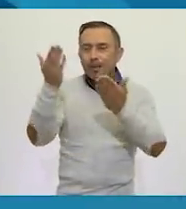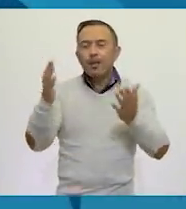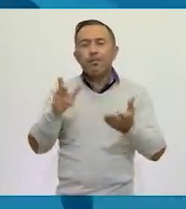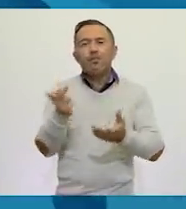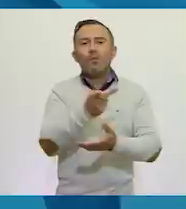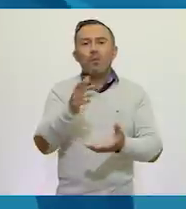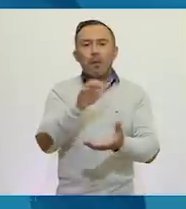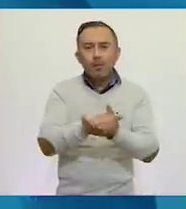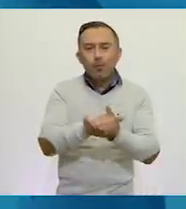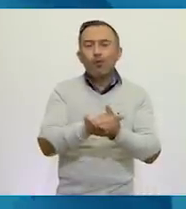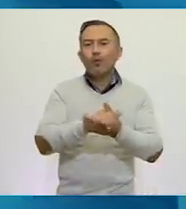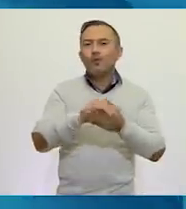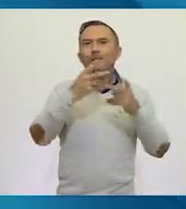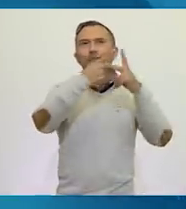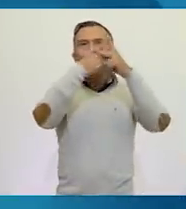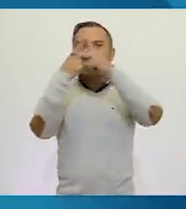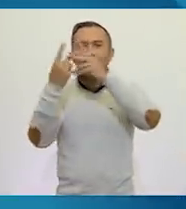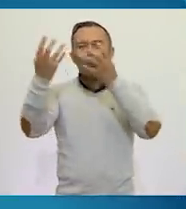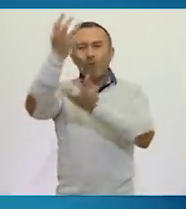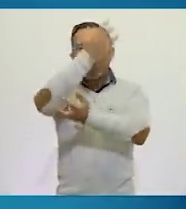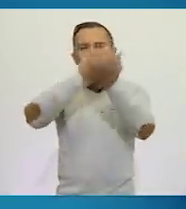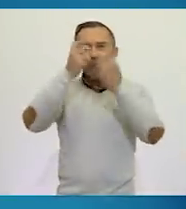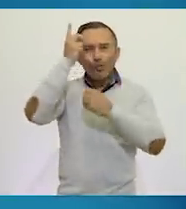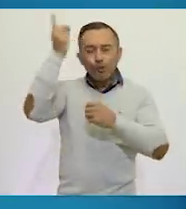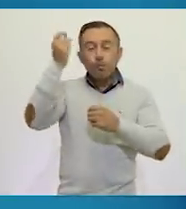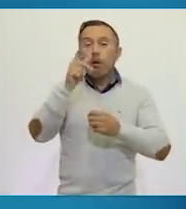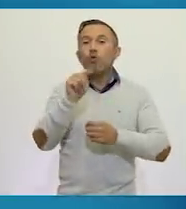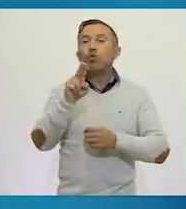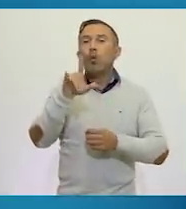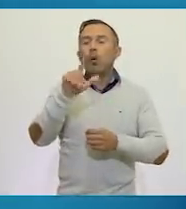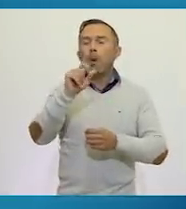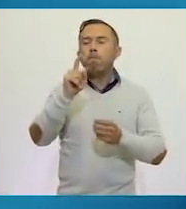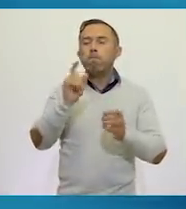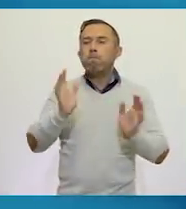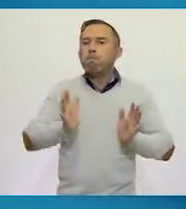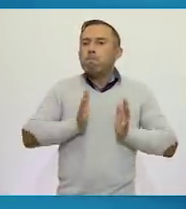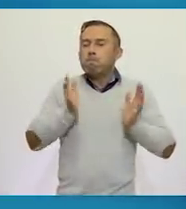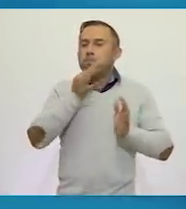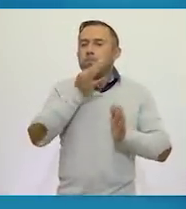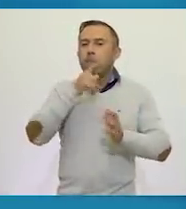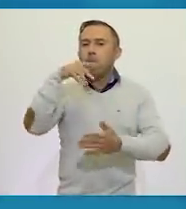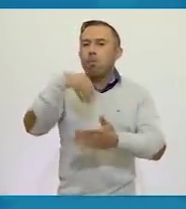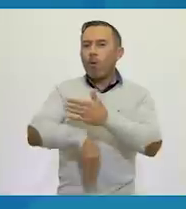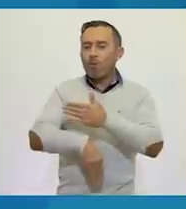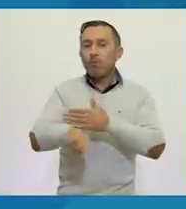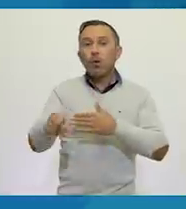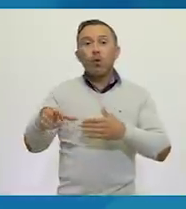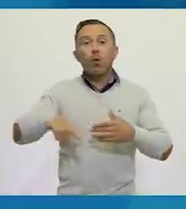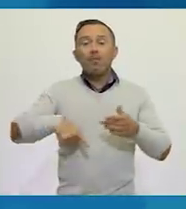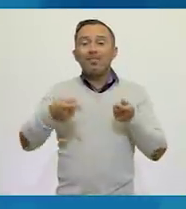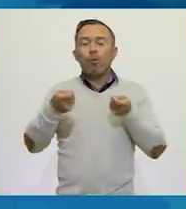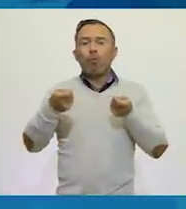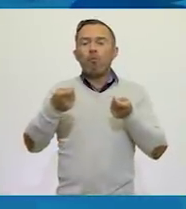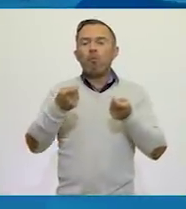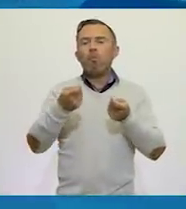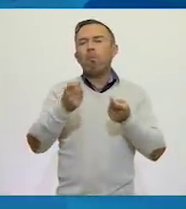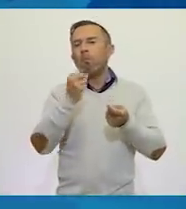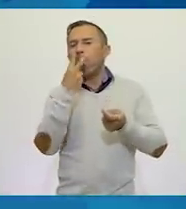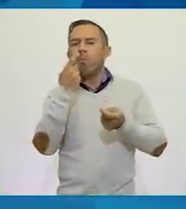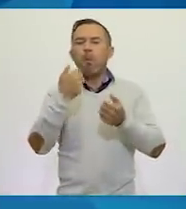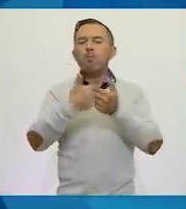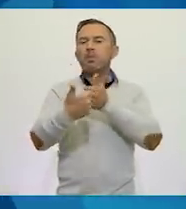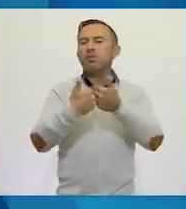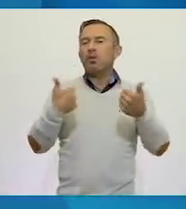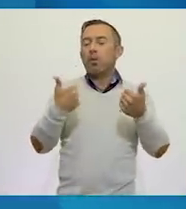y dioses. Pero Tula sufrió un repentino colapso al ser destruida y abandonada por la división de sus gobernantes. Esto disolvió la unión de